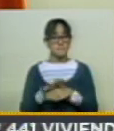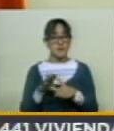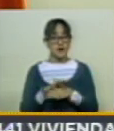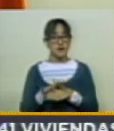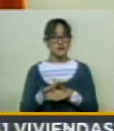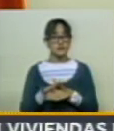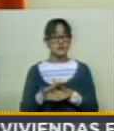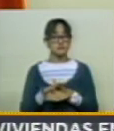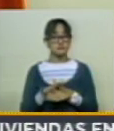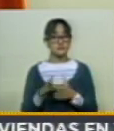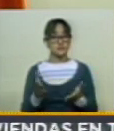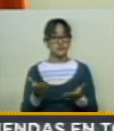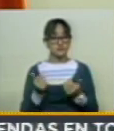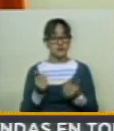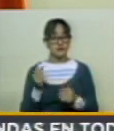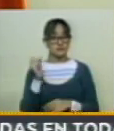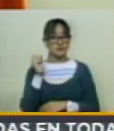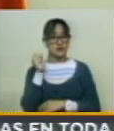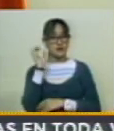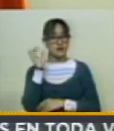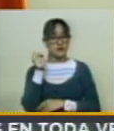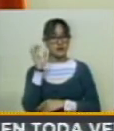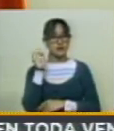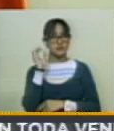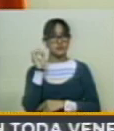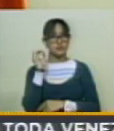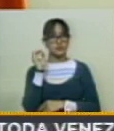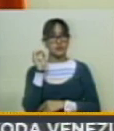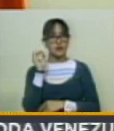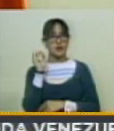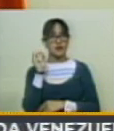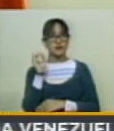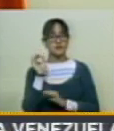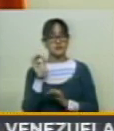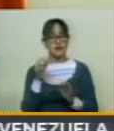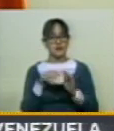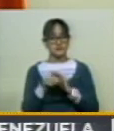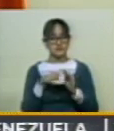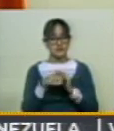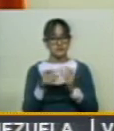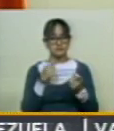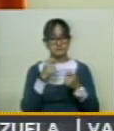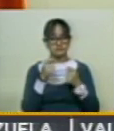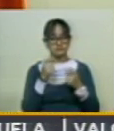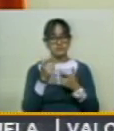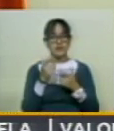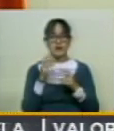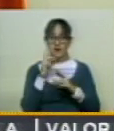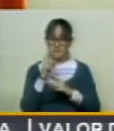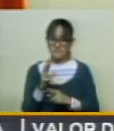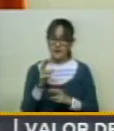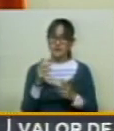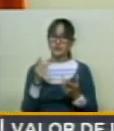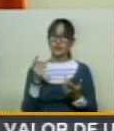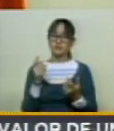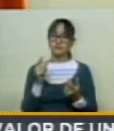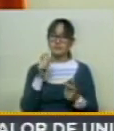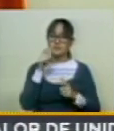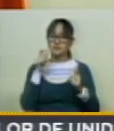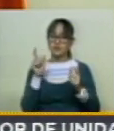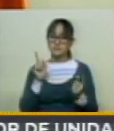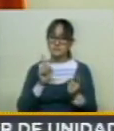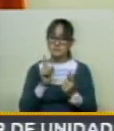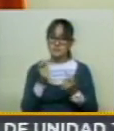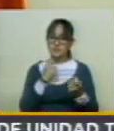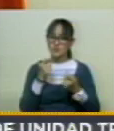a solicitar la campaña electoral de equidad en el acceso a los medios, respeto al equilibrio de los medios, en los medios,